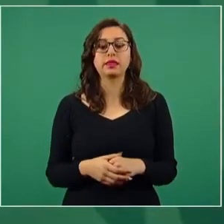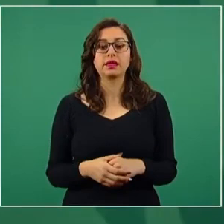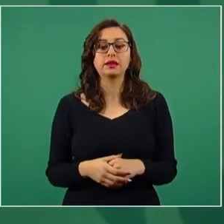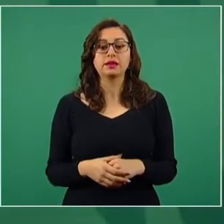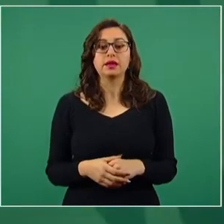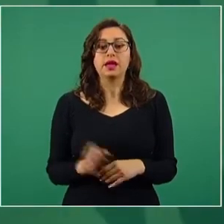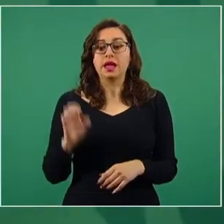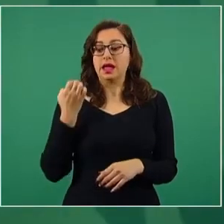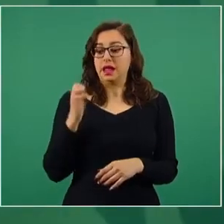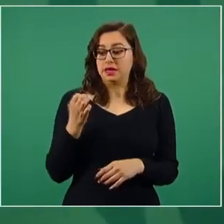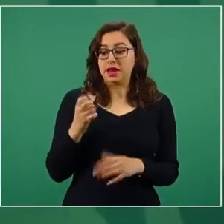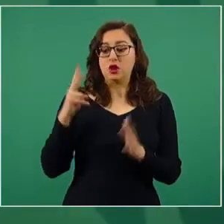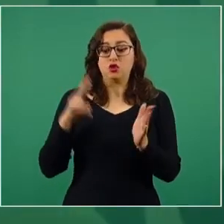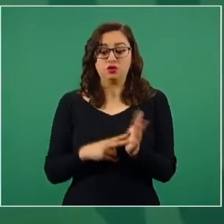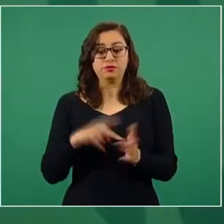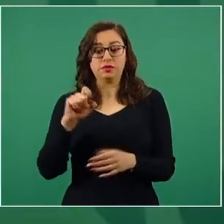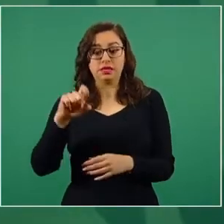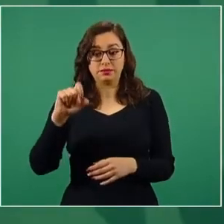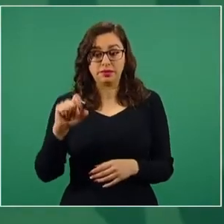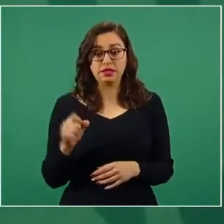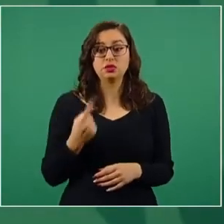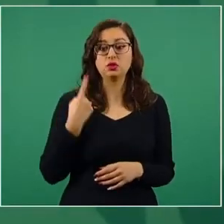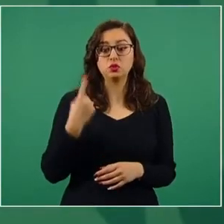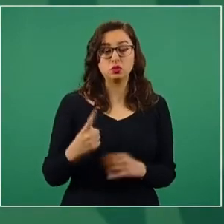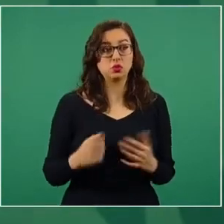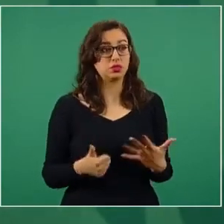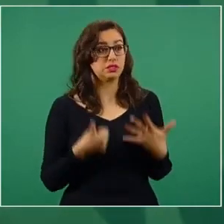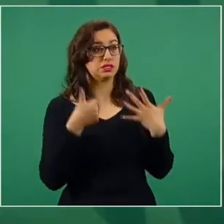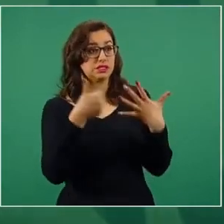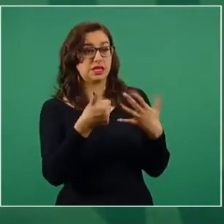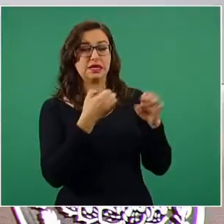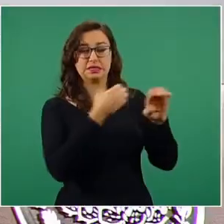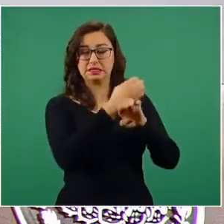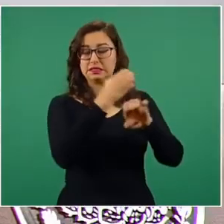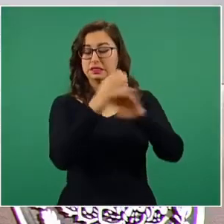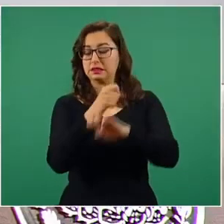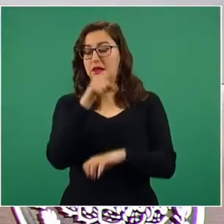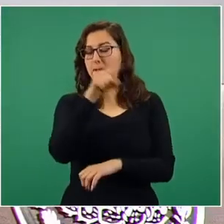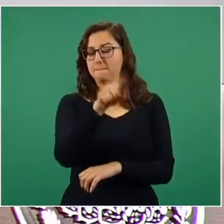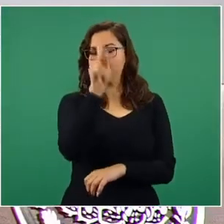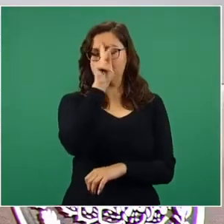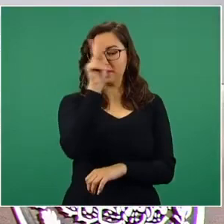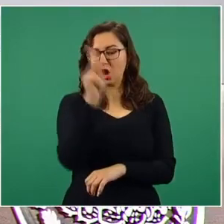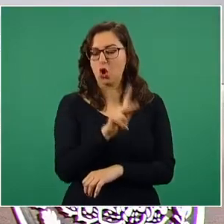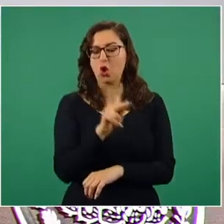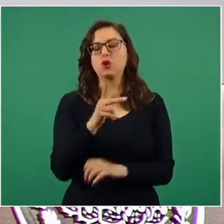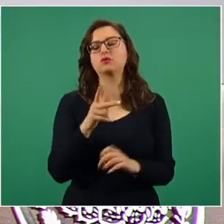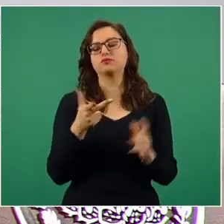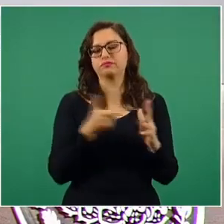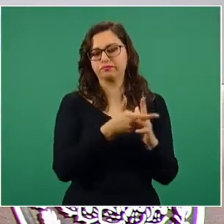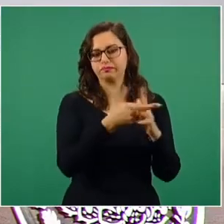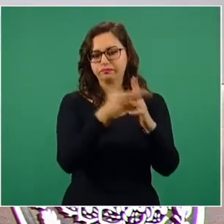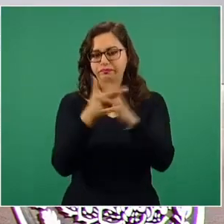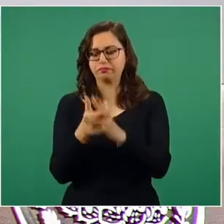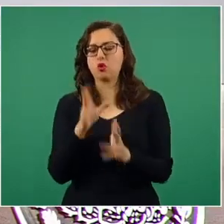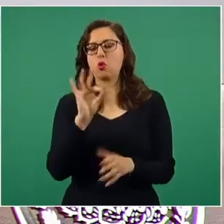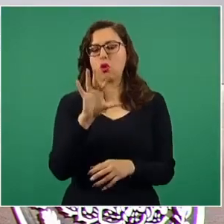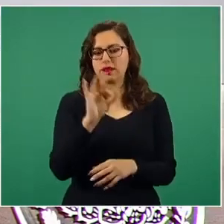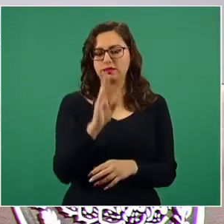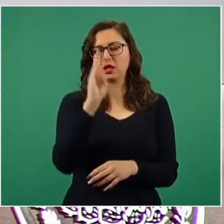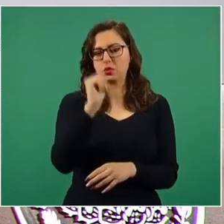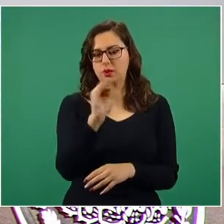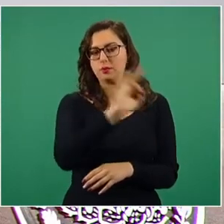enero de 2021, 6 estados concentraron el 49.4% de las víctimas de